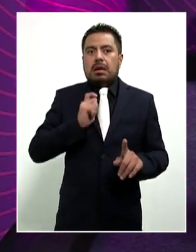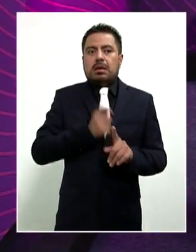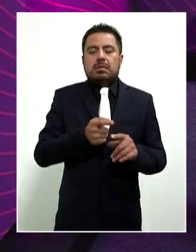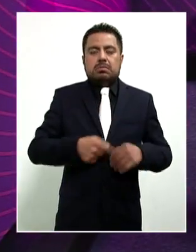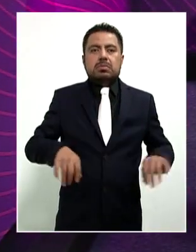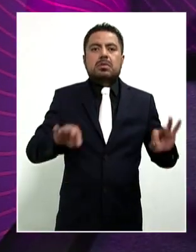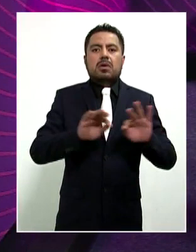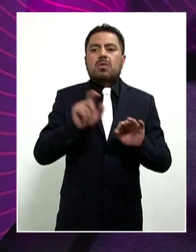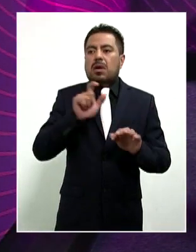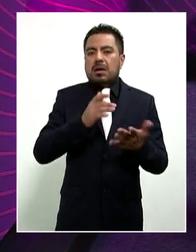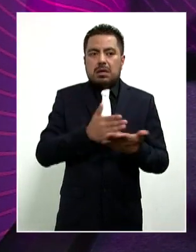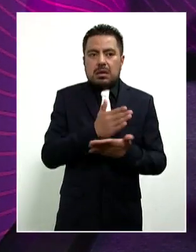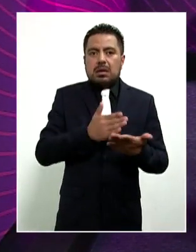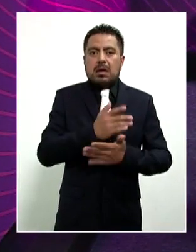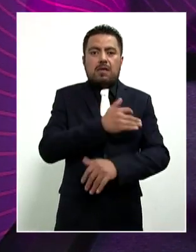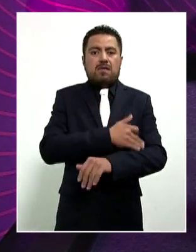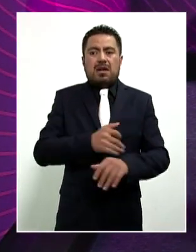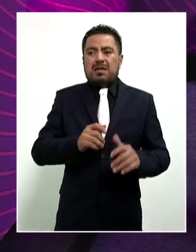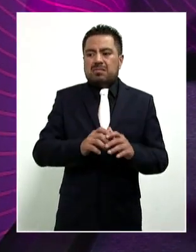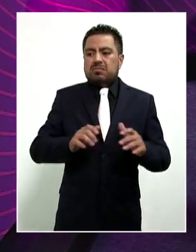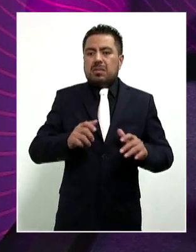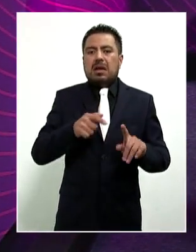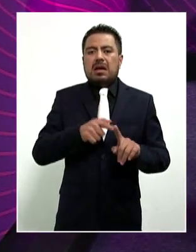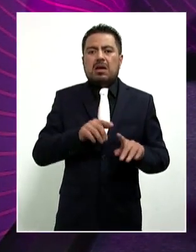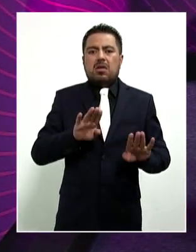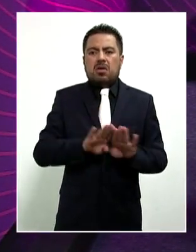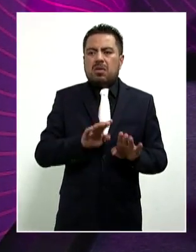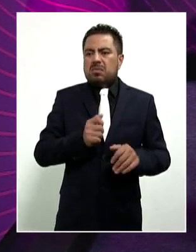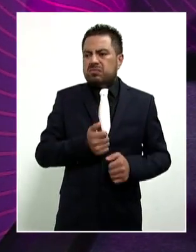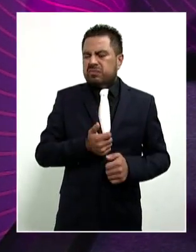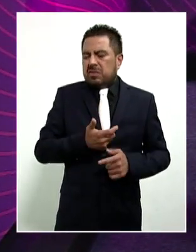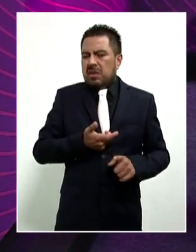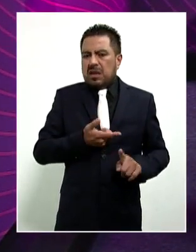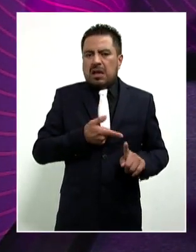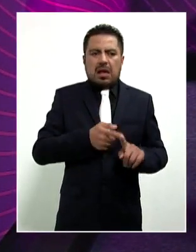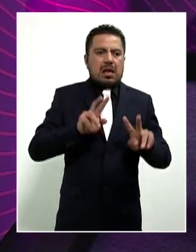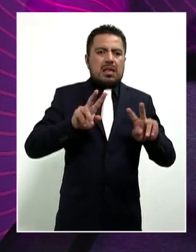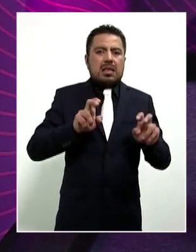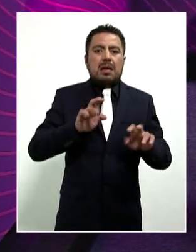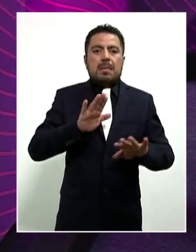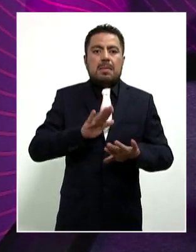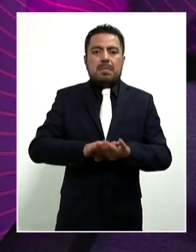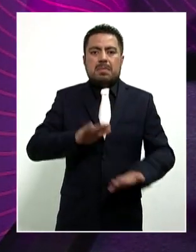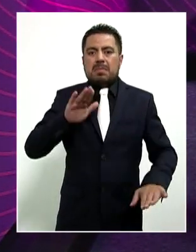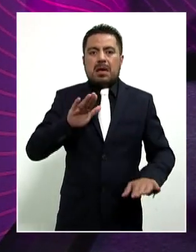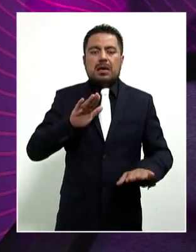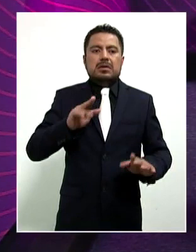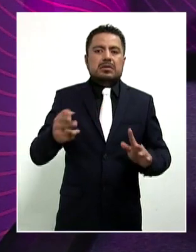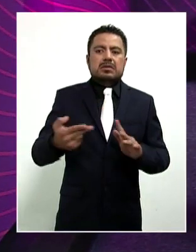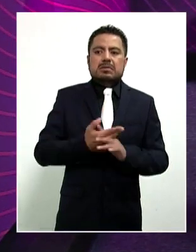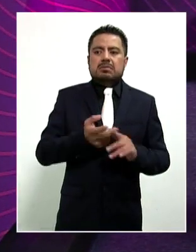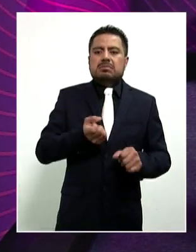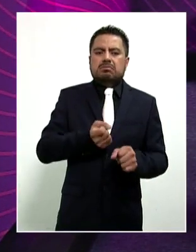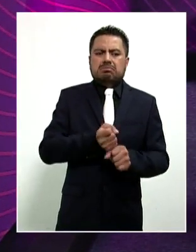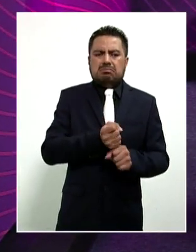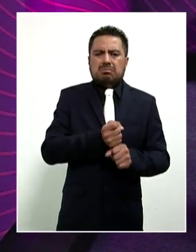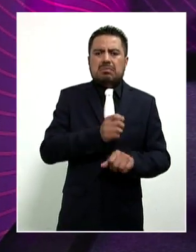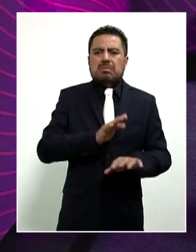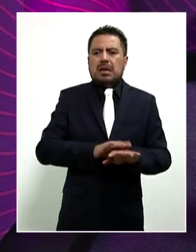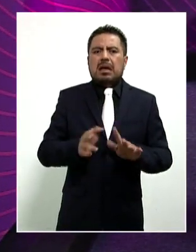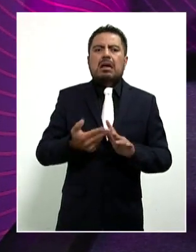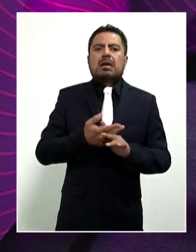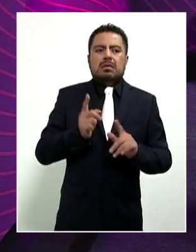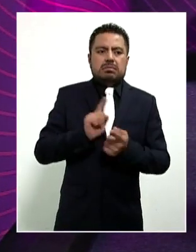esto. Cuando están llegando familias, esta es como una expresión diáfana de que el tema es más de ser víctimas de la violencia, ser víctimas